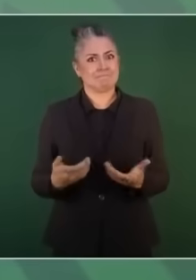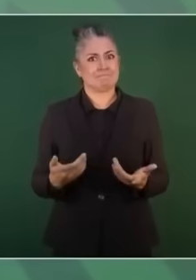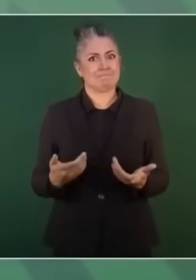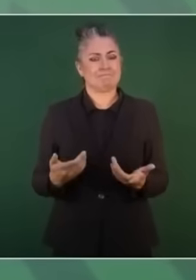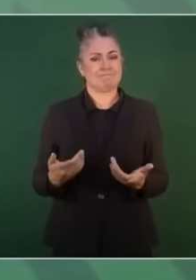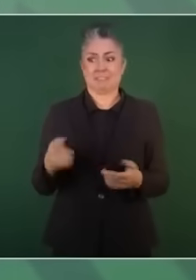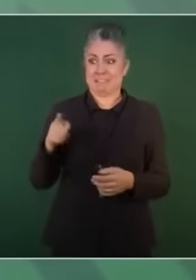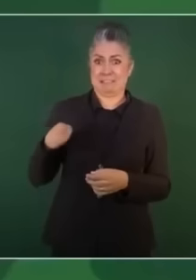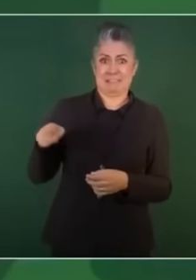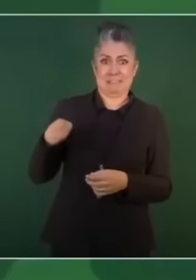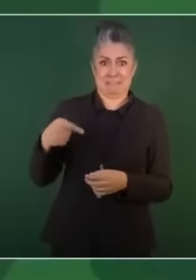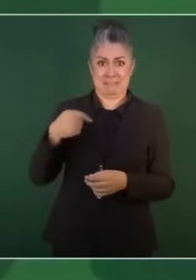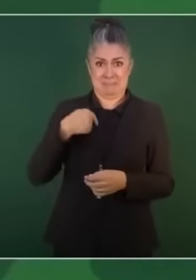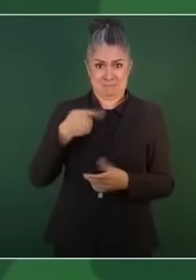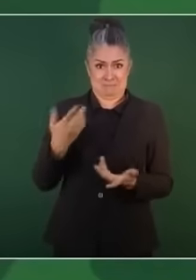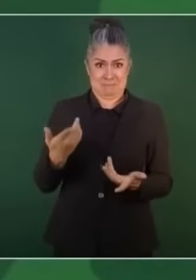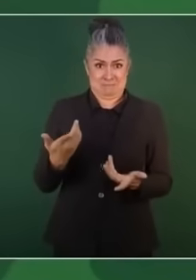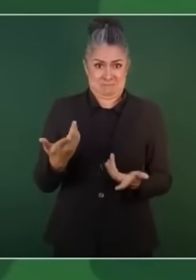me